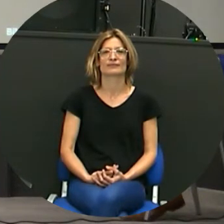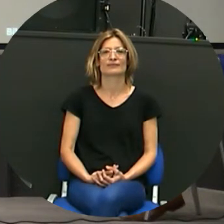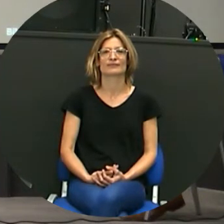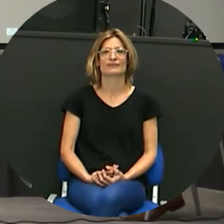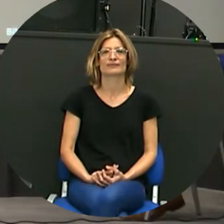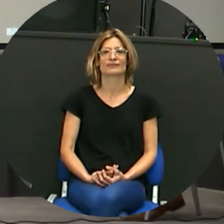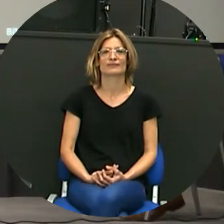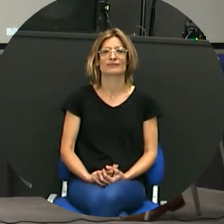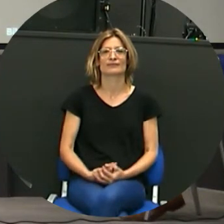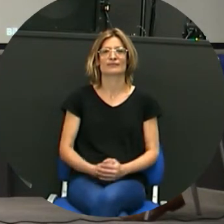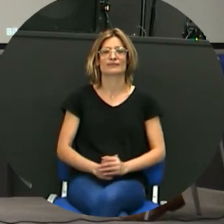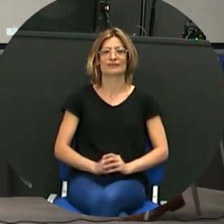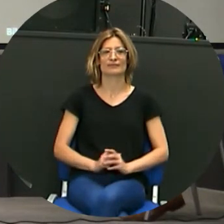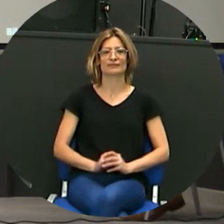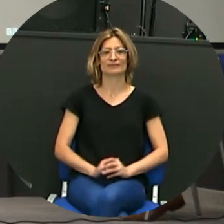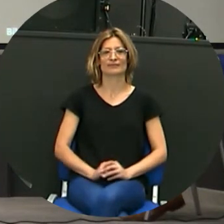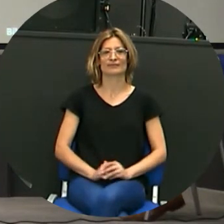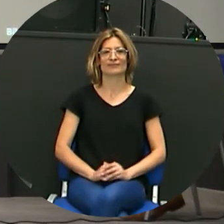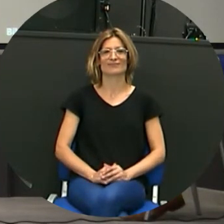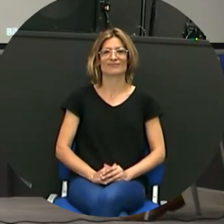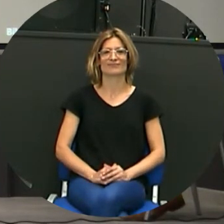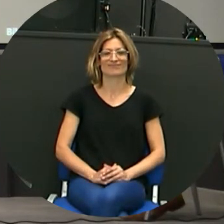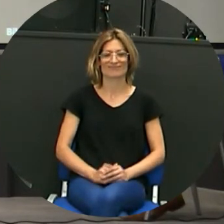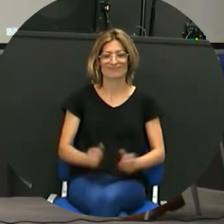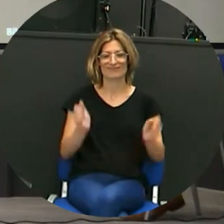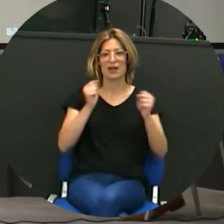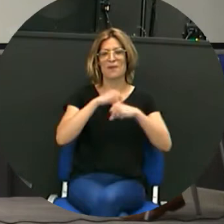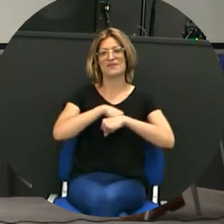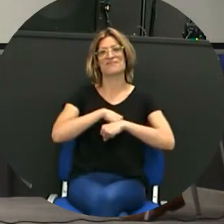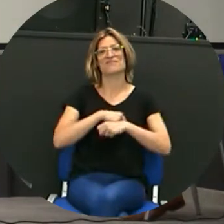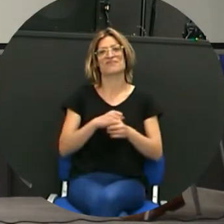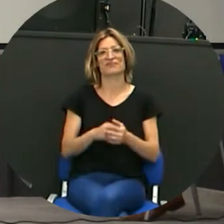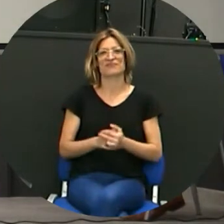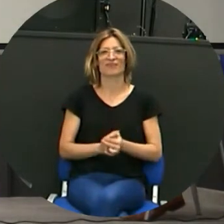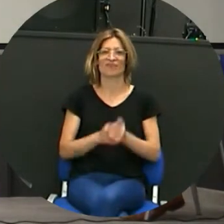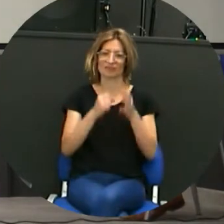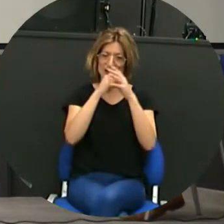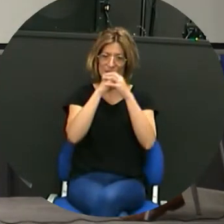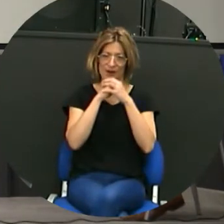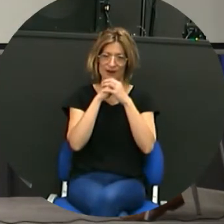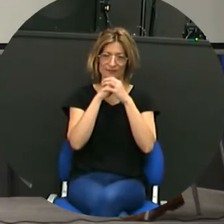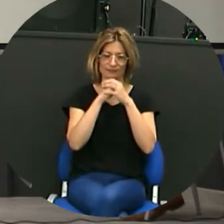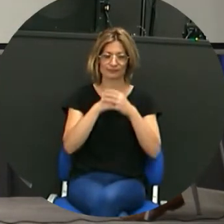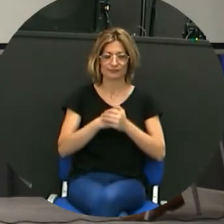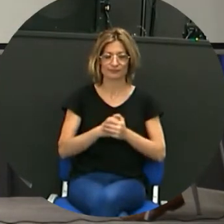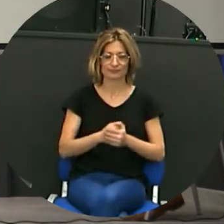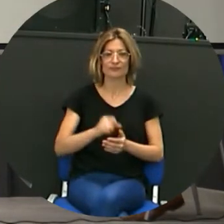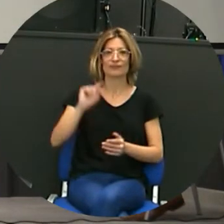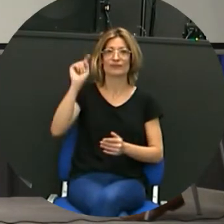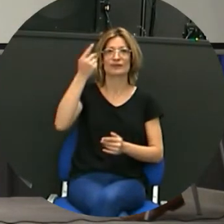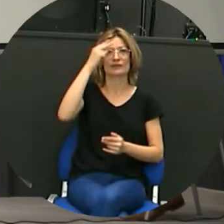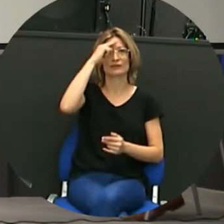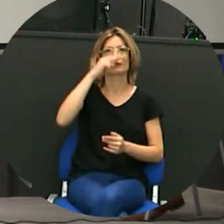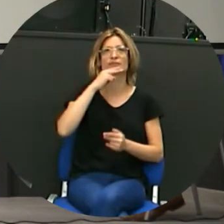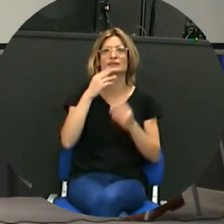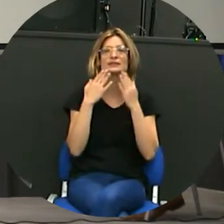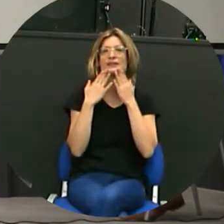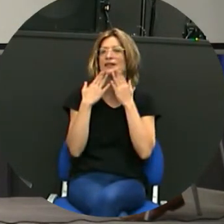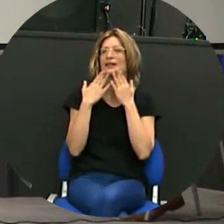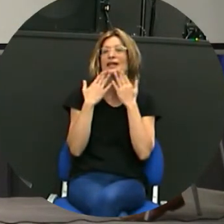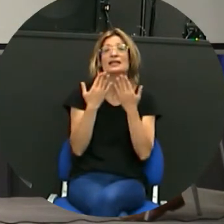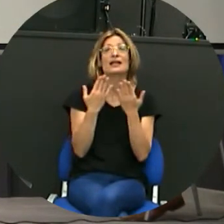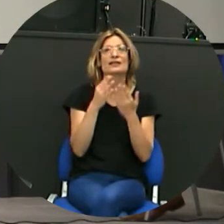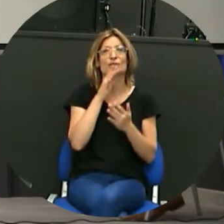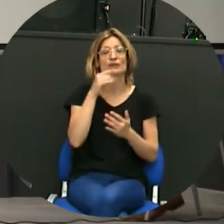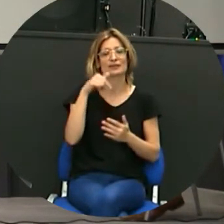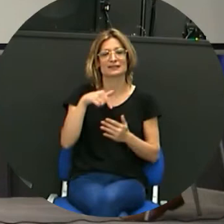su verdad por todas las generaciones. Amén. Vamos a tener una oración. Dios y Padre, te damos gracias por